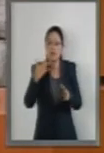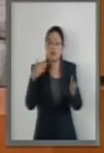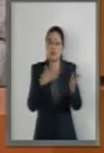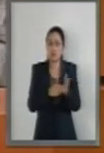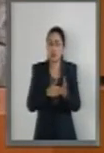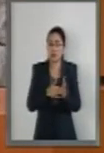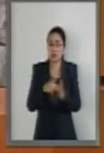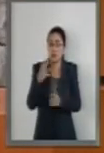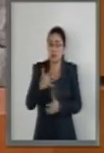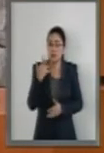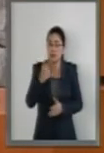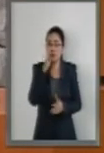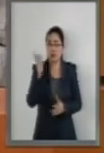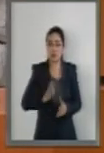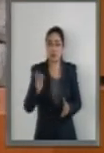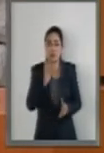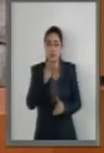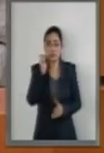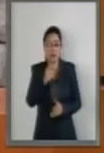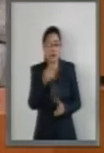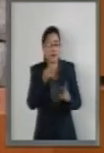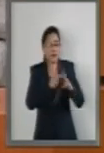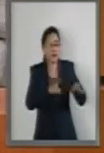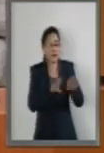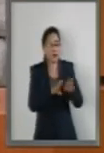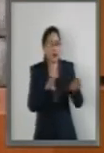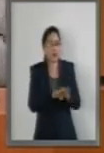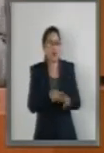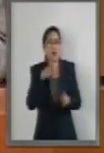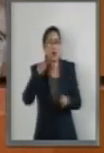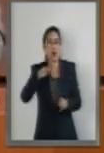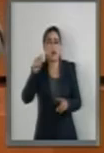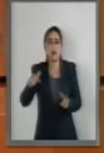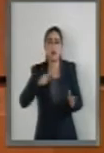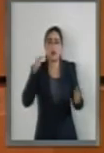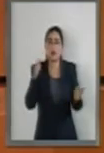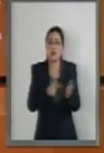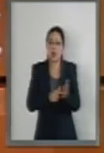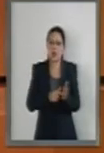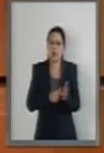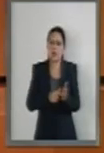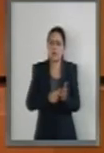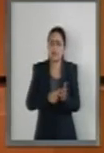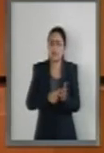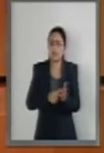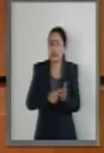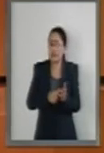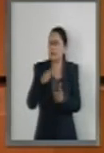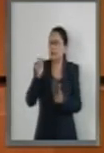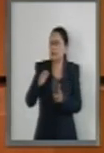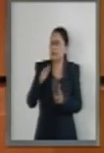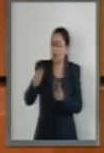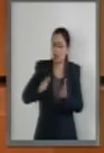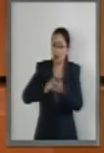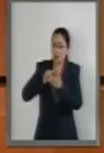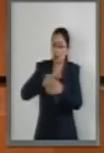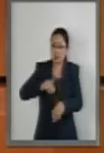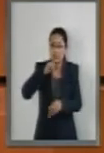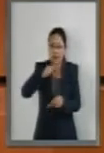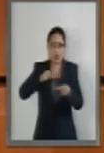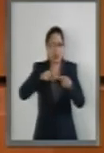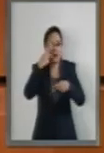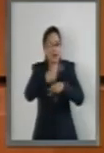sea, el 55% lo inician esos hogares en zonas ilegales, en zonas de